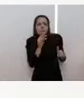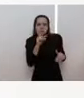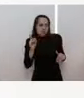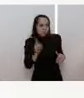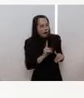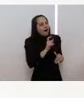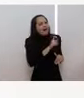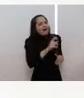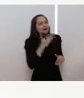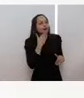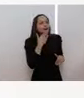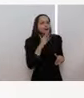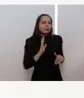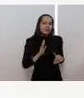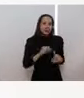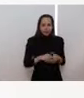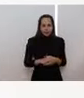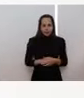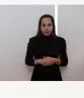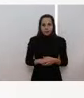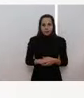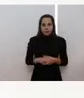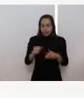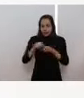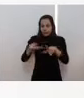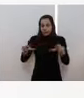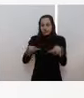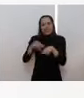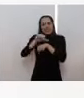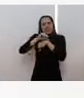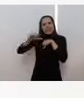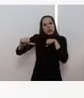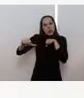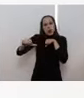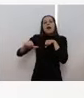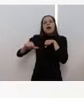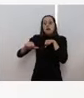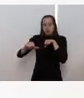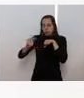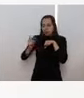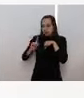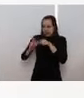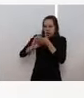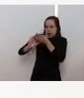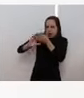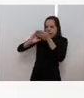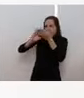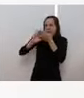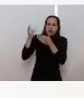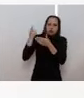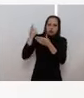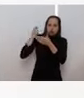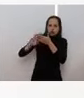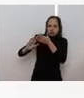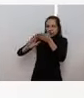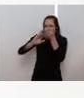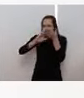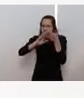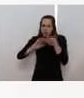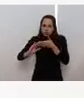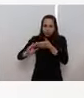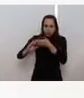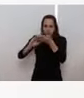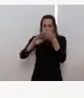usuarios la sala de cirugía de igual forma fuera intervenida durante los últimos años se